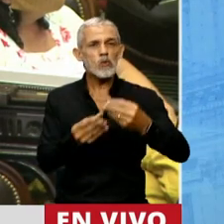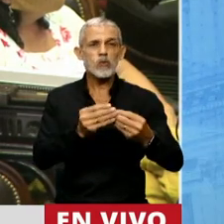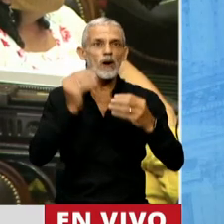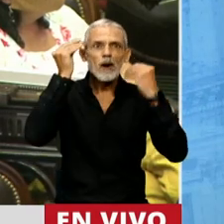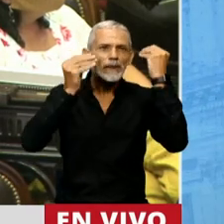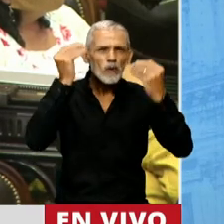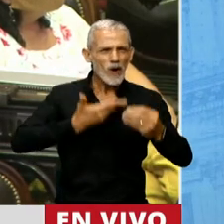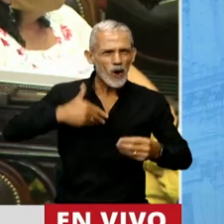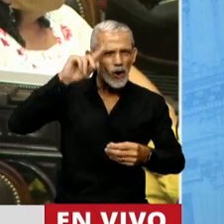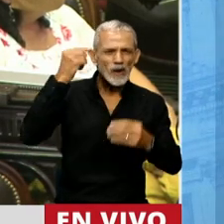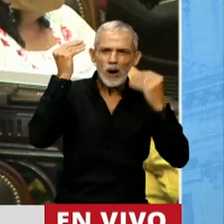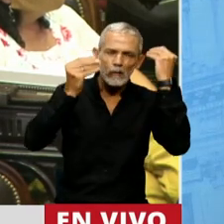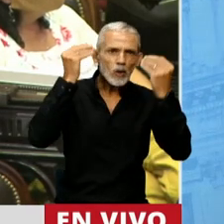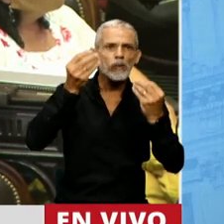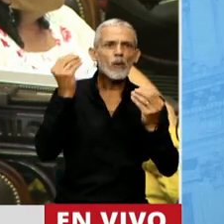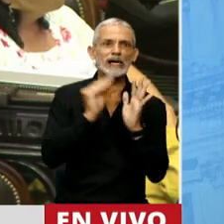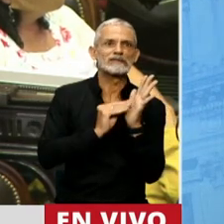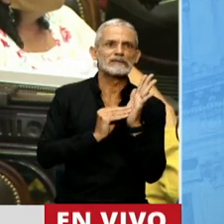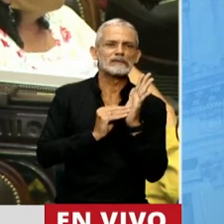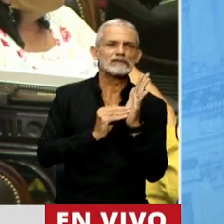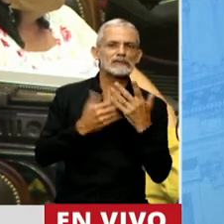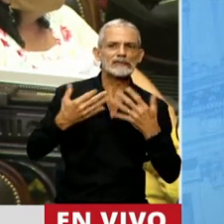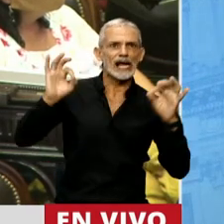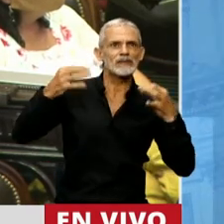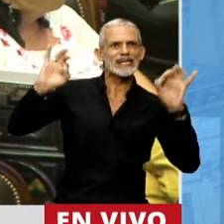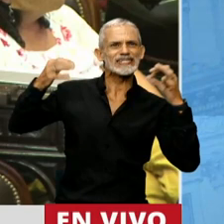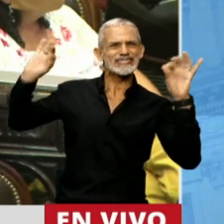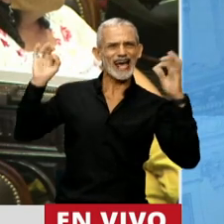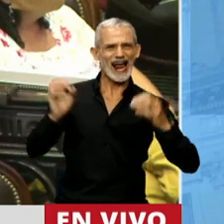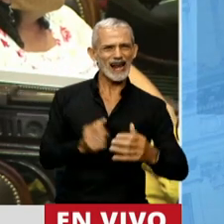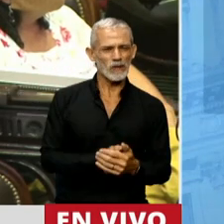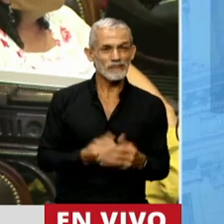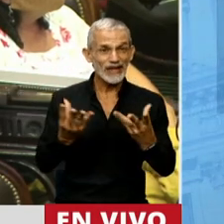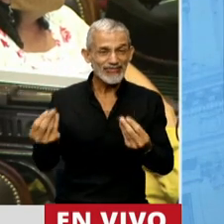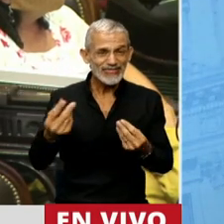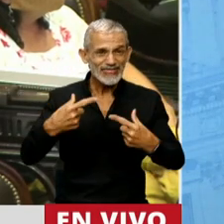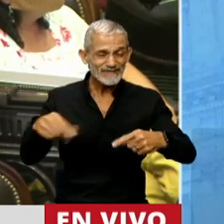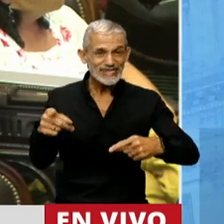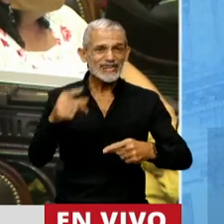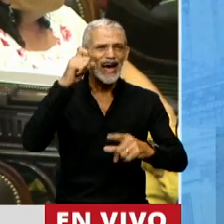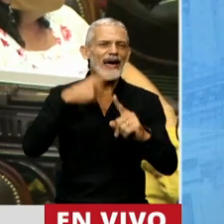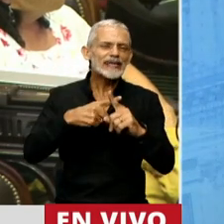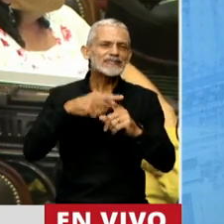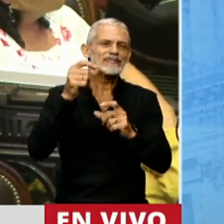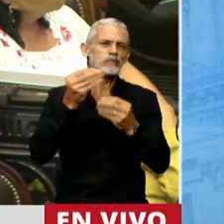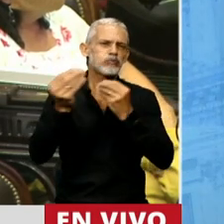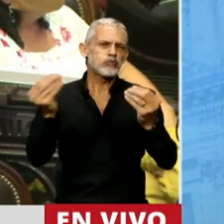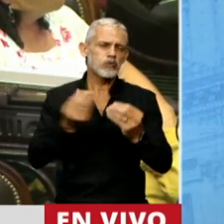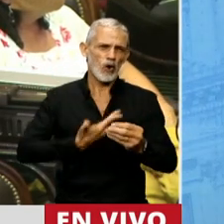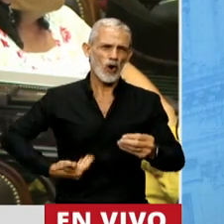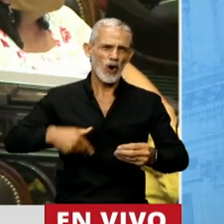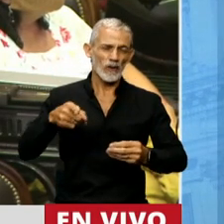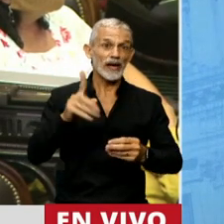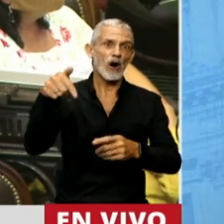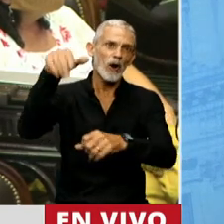preocupa a ellos es la agenda de la impunidad, es la defensa a exfuncionarios nacionales que